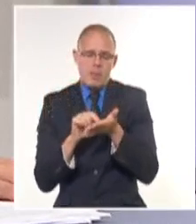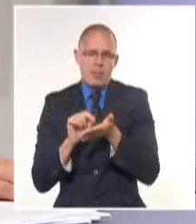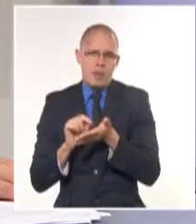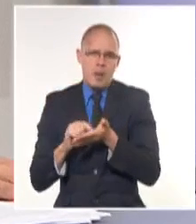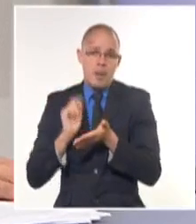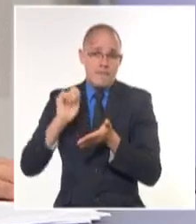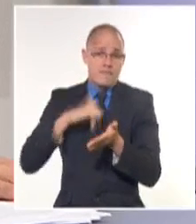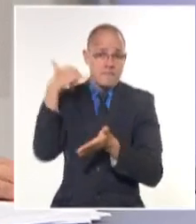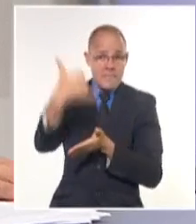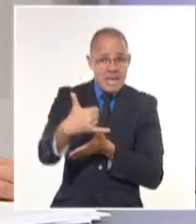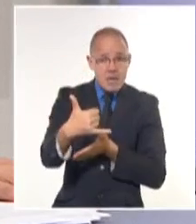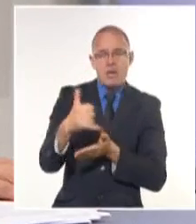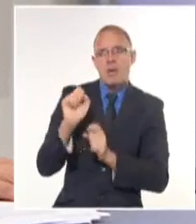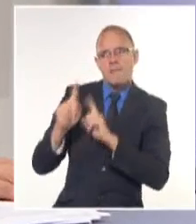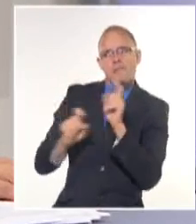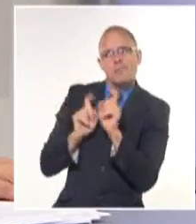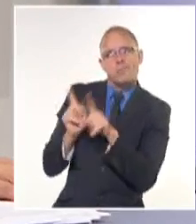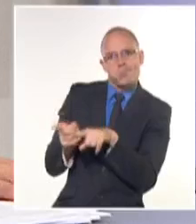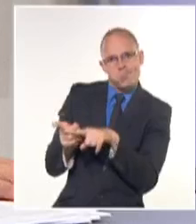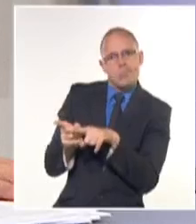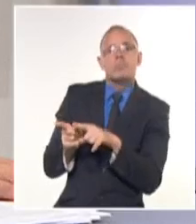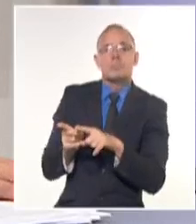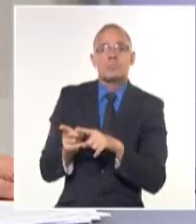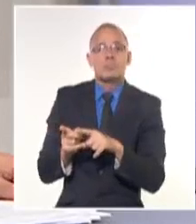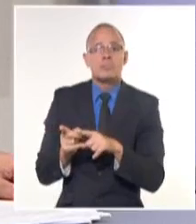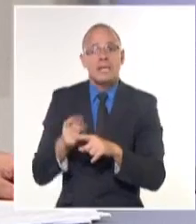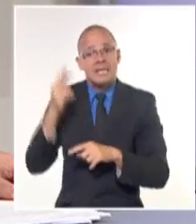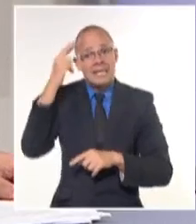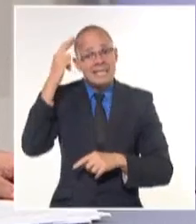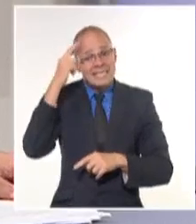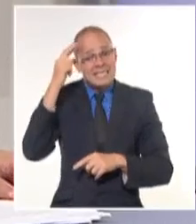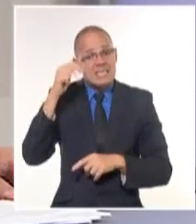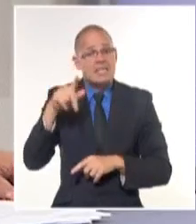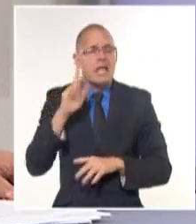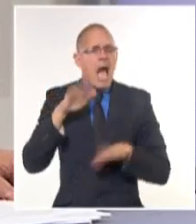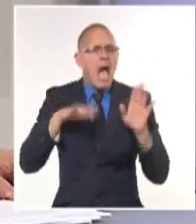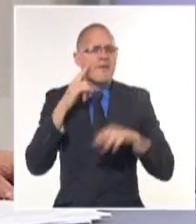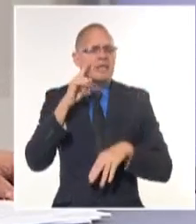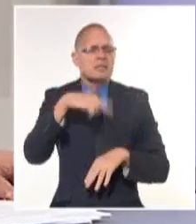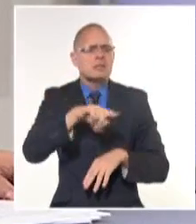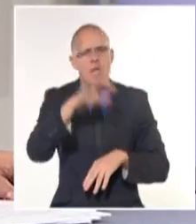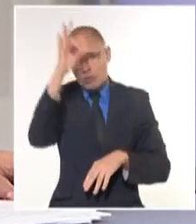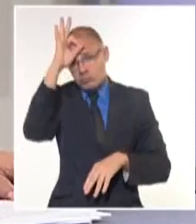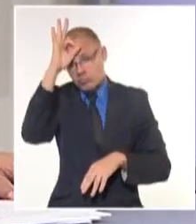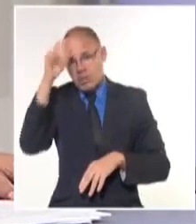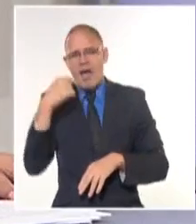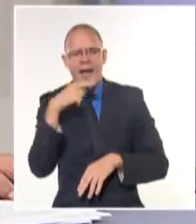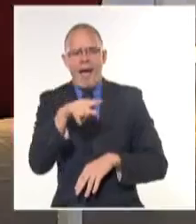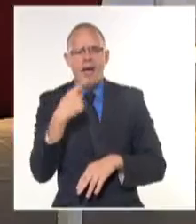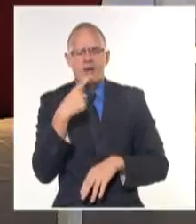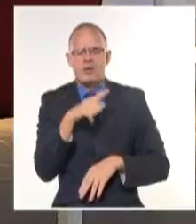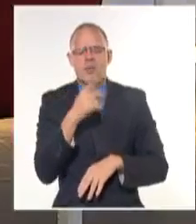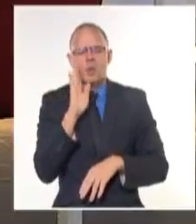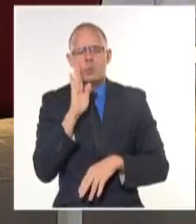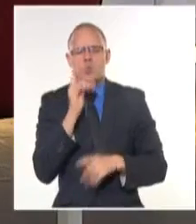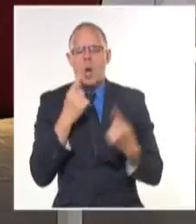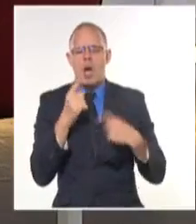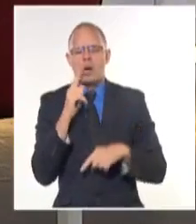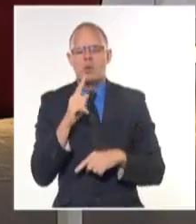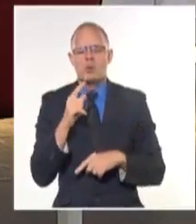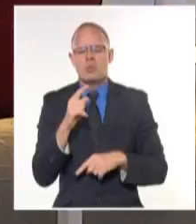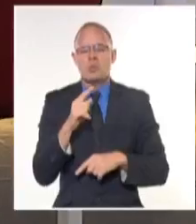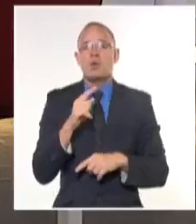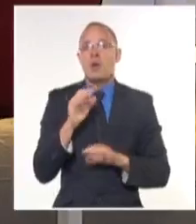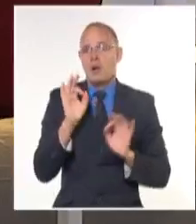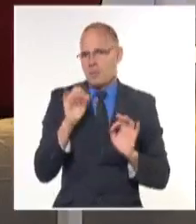nuestro programa. Y recordar que si hay olor a delito en las auditorías, ustedes notifican al Ministerio del Interior. Hay un trabajo coordinado con la